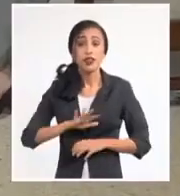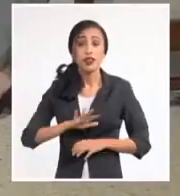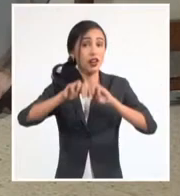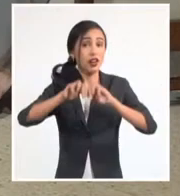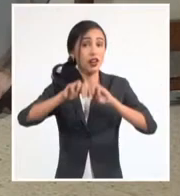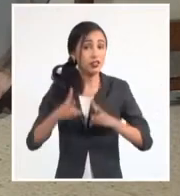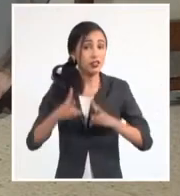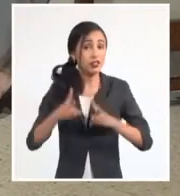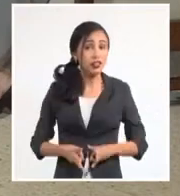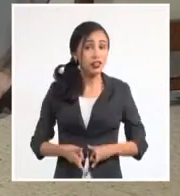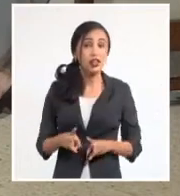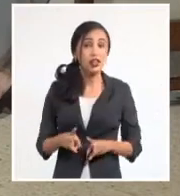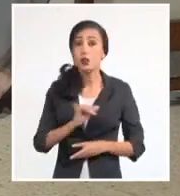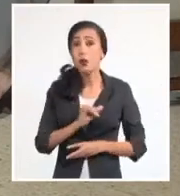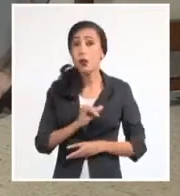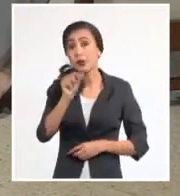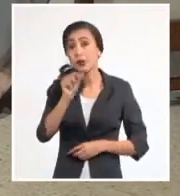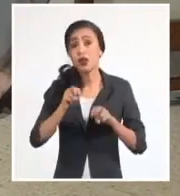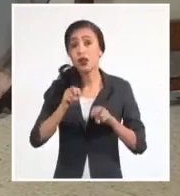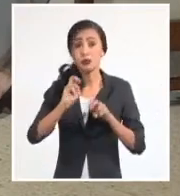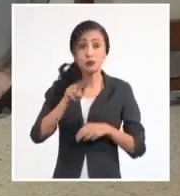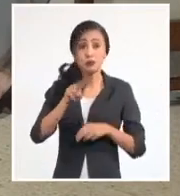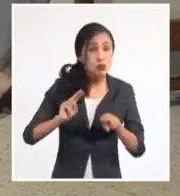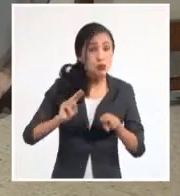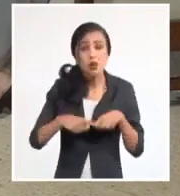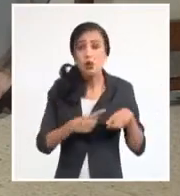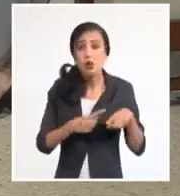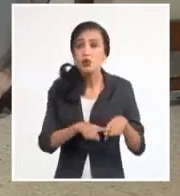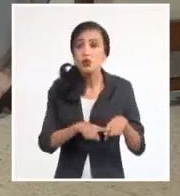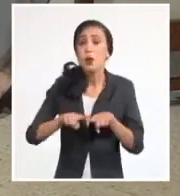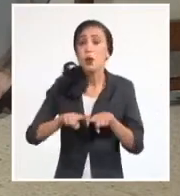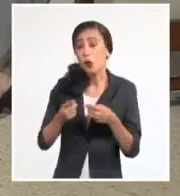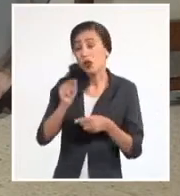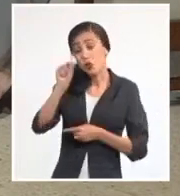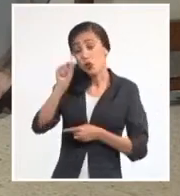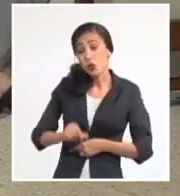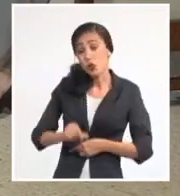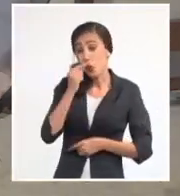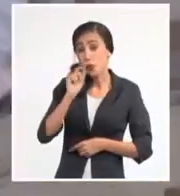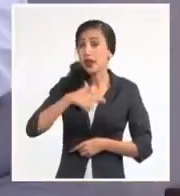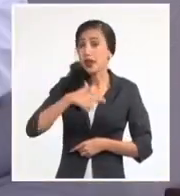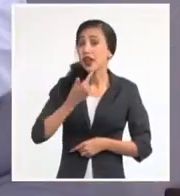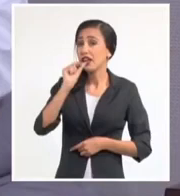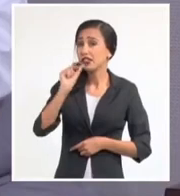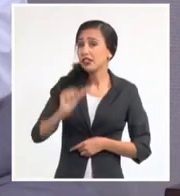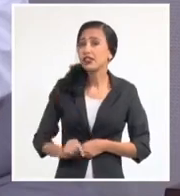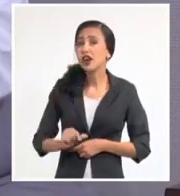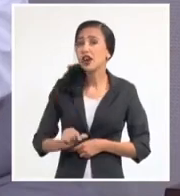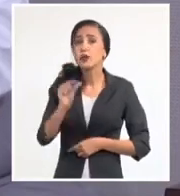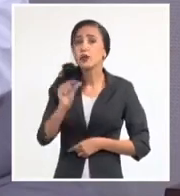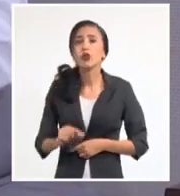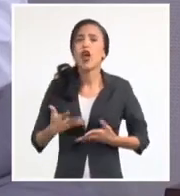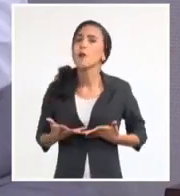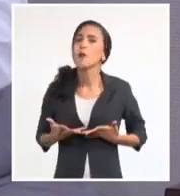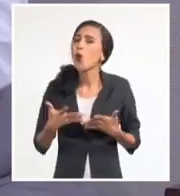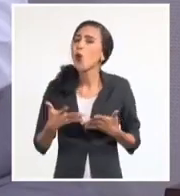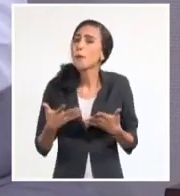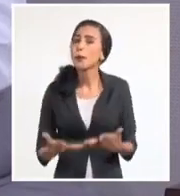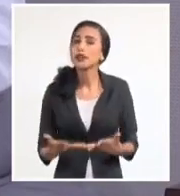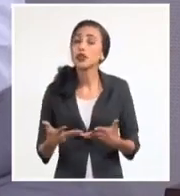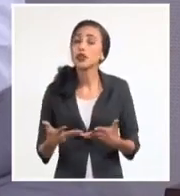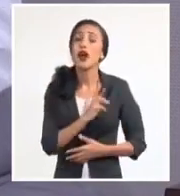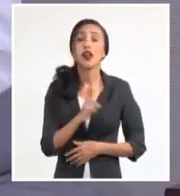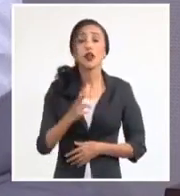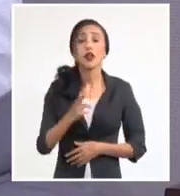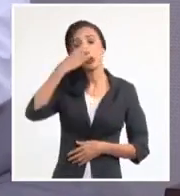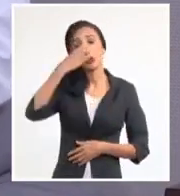estaban consternadas porque es un hombre, es un creador, es un artista, además de ser muy comprometido con la Revolución Cubana, es un